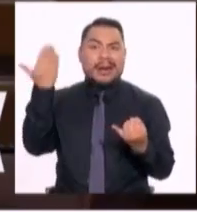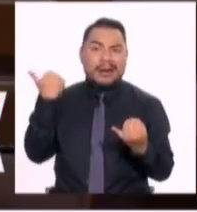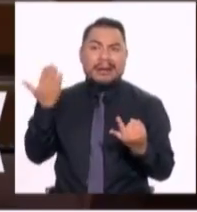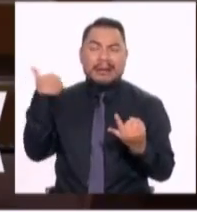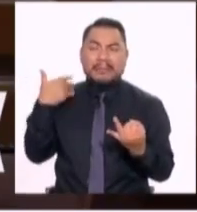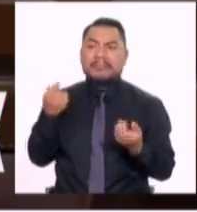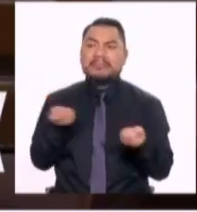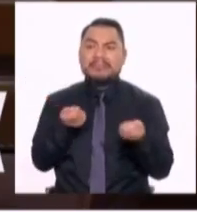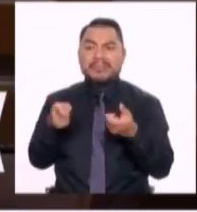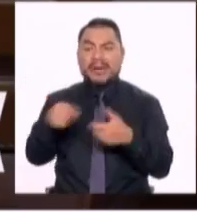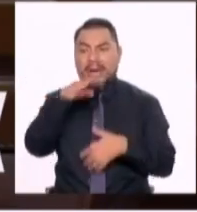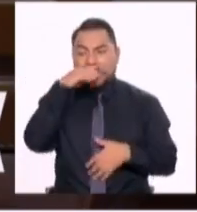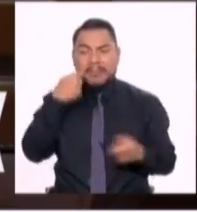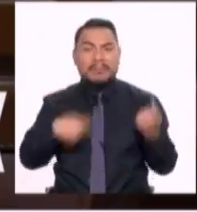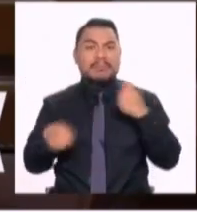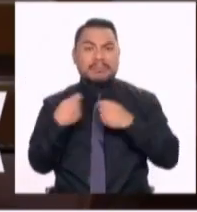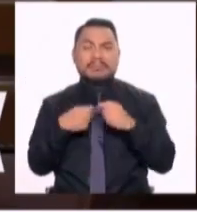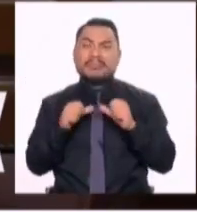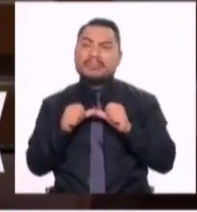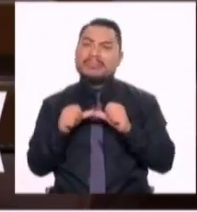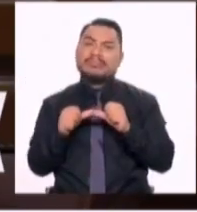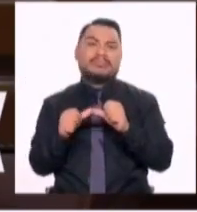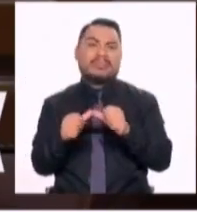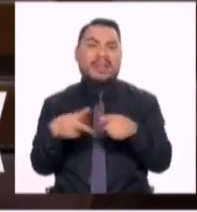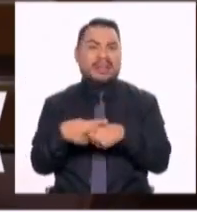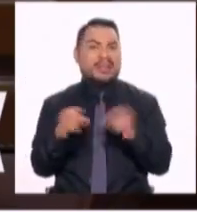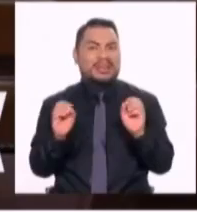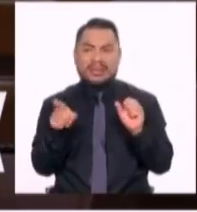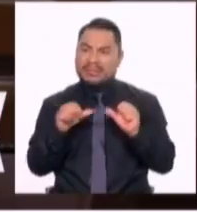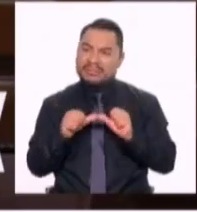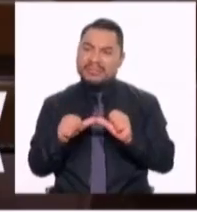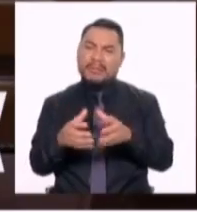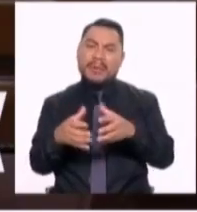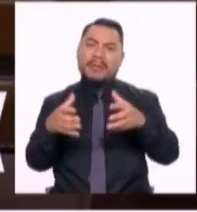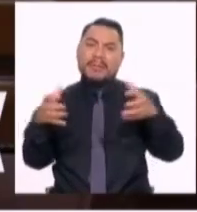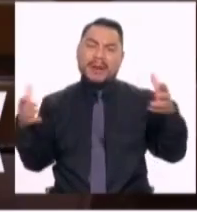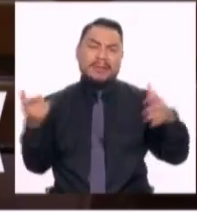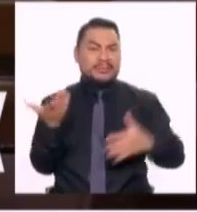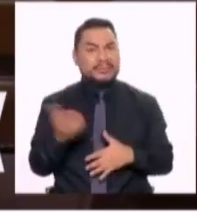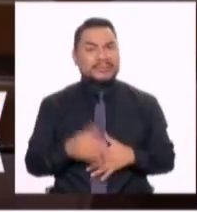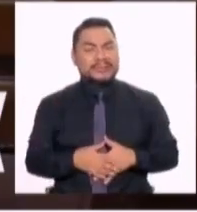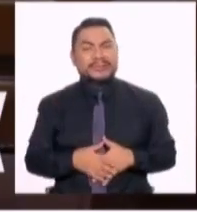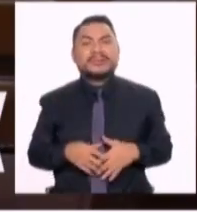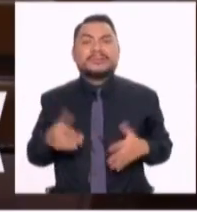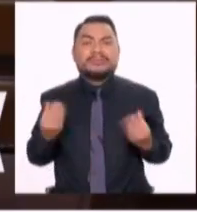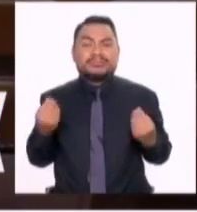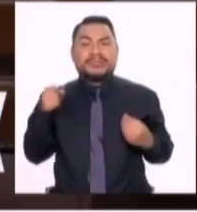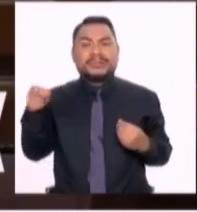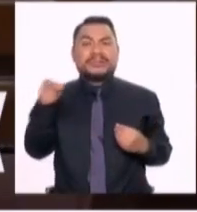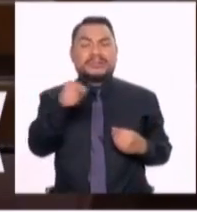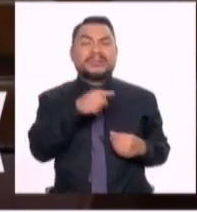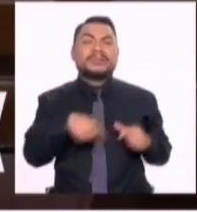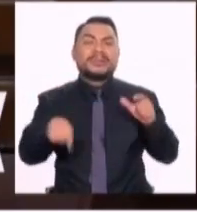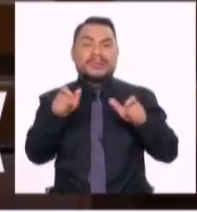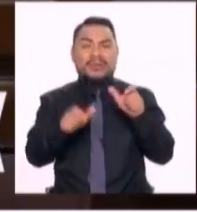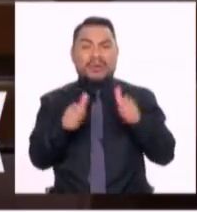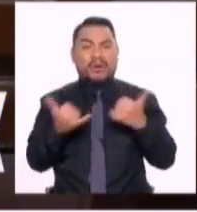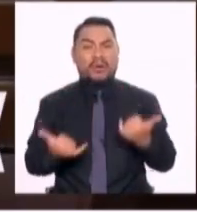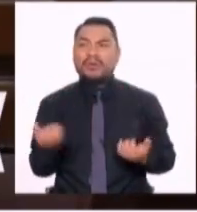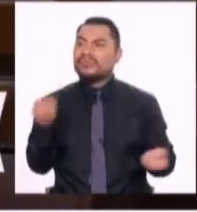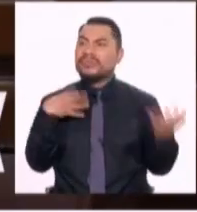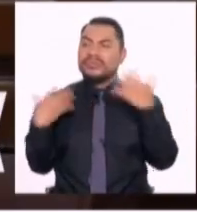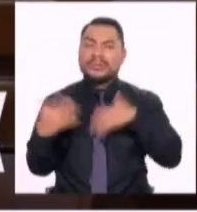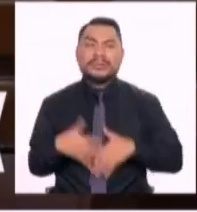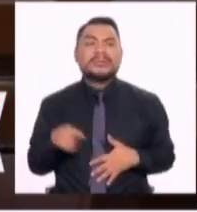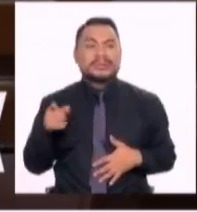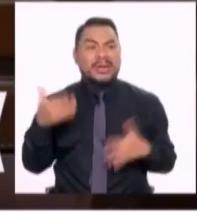casi 3 horas, y ¿qué es lo que ha hecho? ¿No? 7 meses, ¿no? Lo que más avizora,